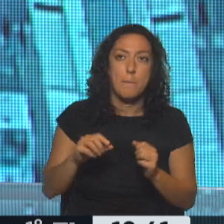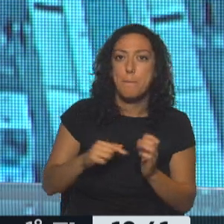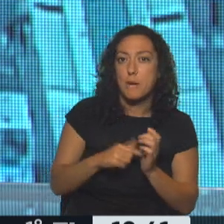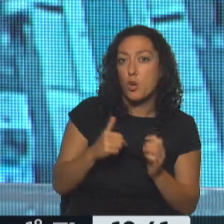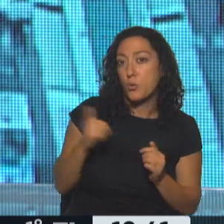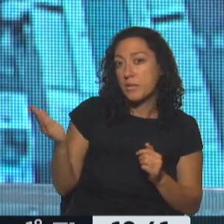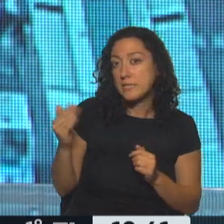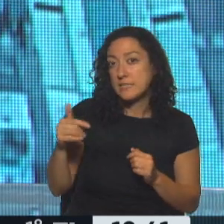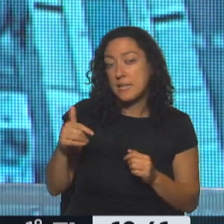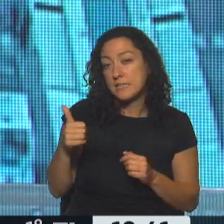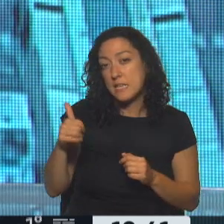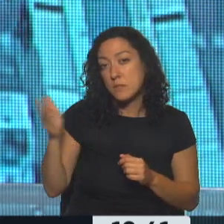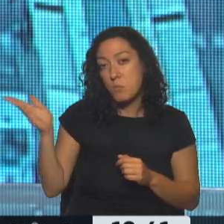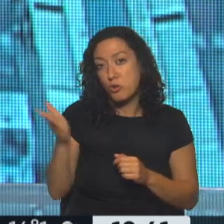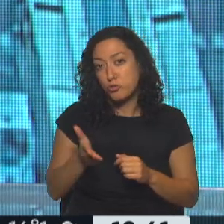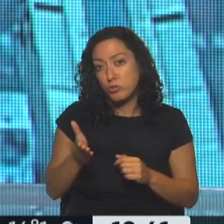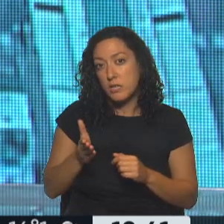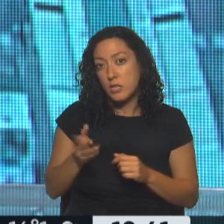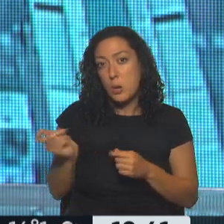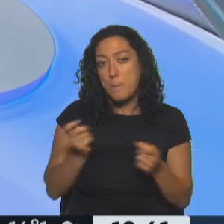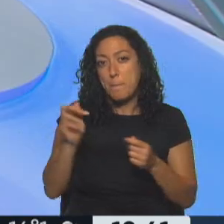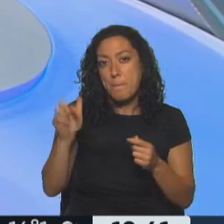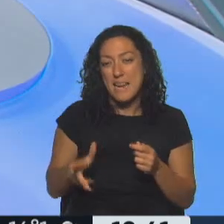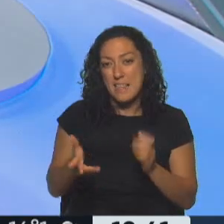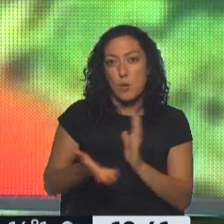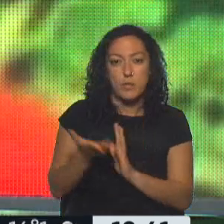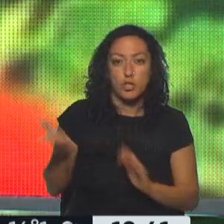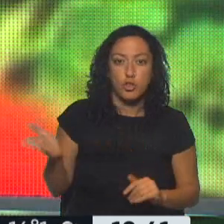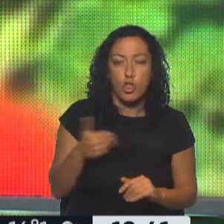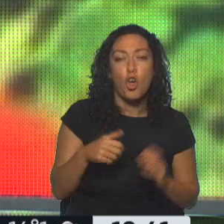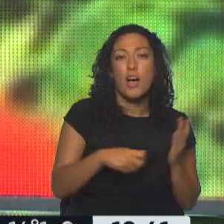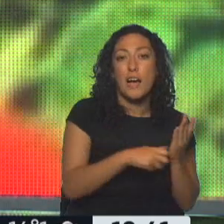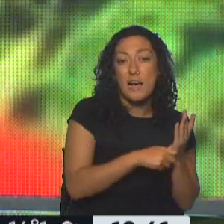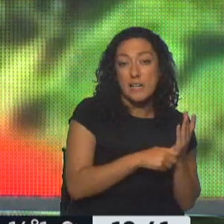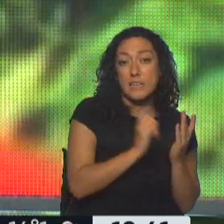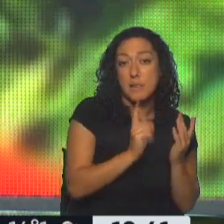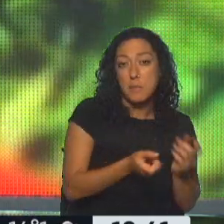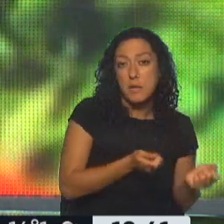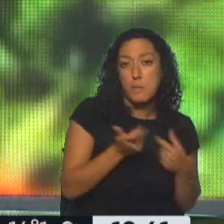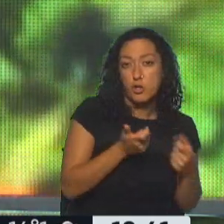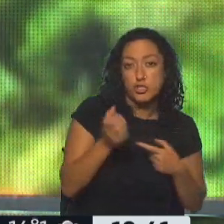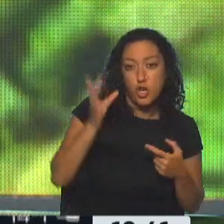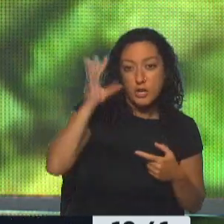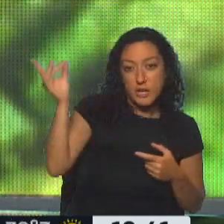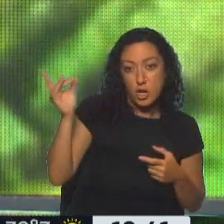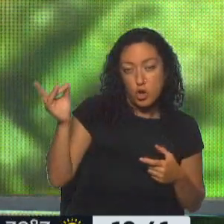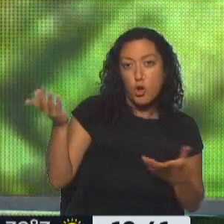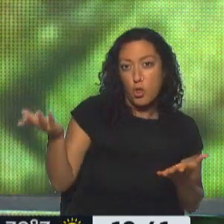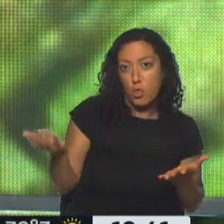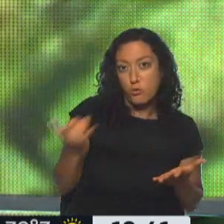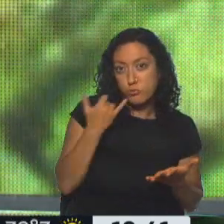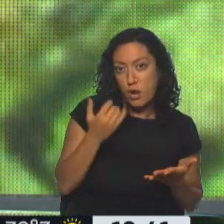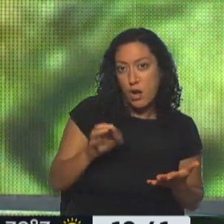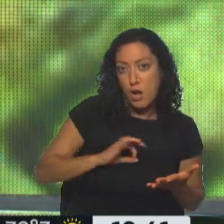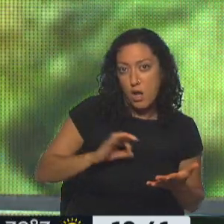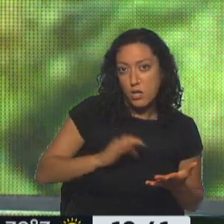Aires a partir del 6% para todas las panaderías no estamos con exportaciones récord ya desde hace un tiempo desde hace